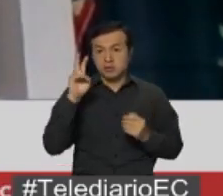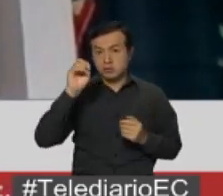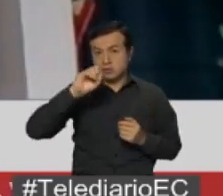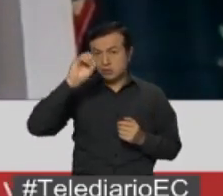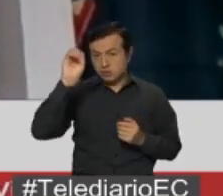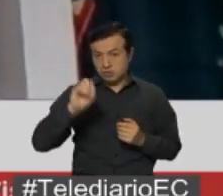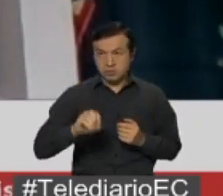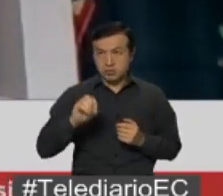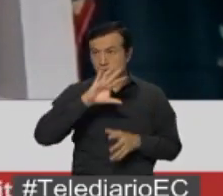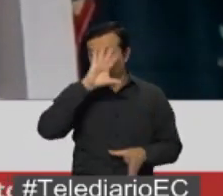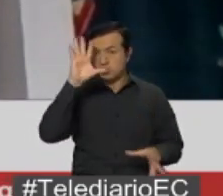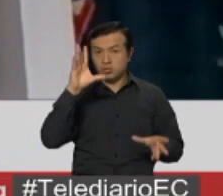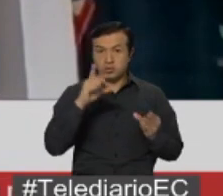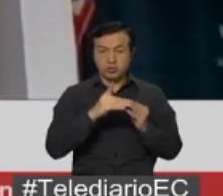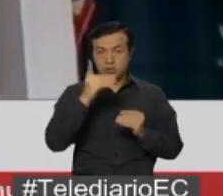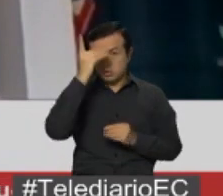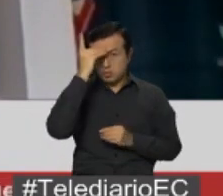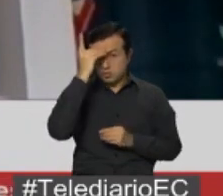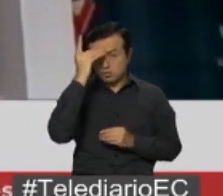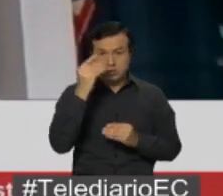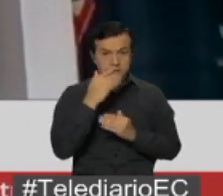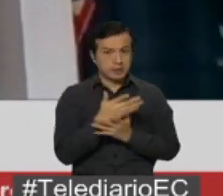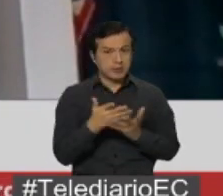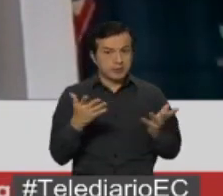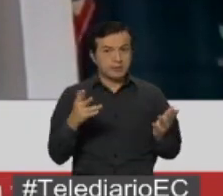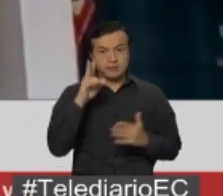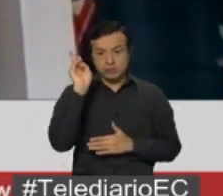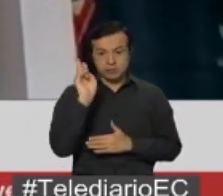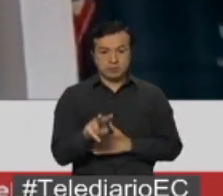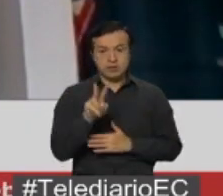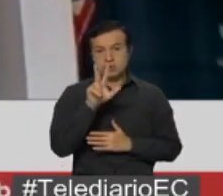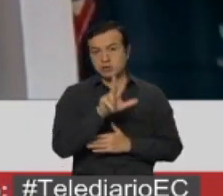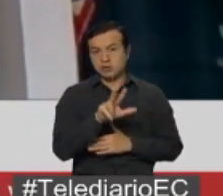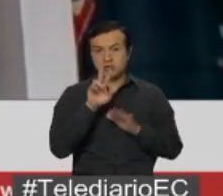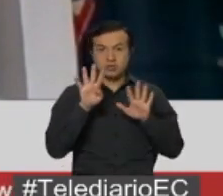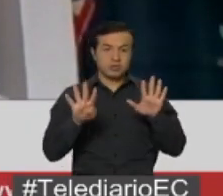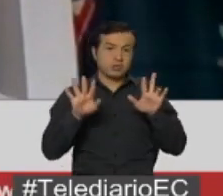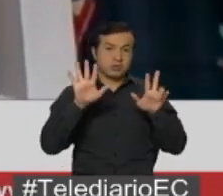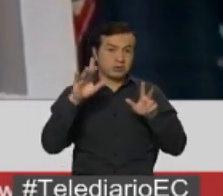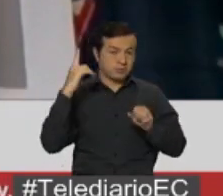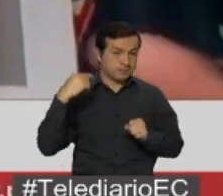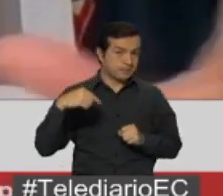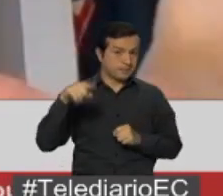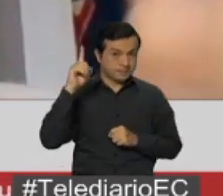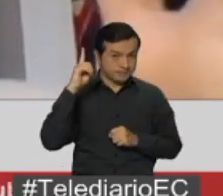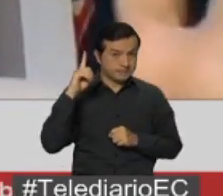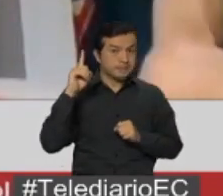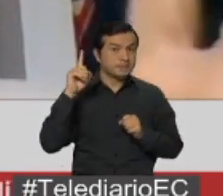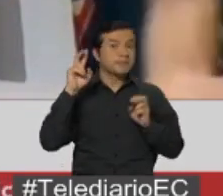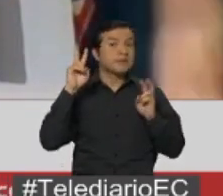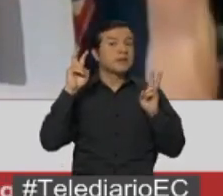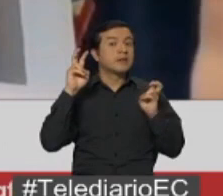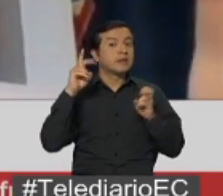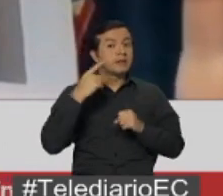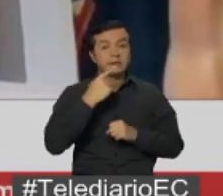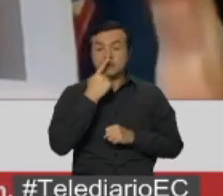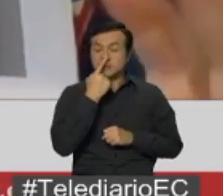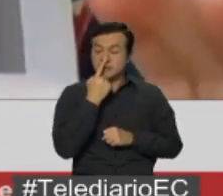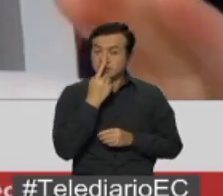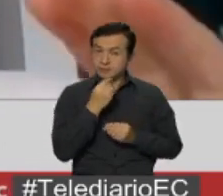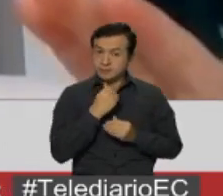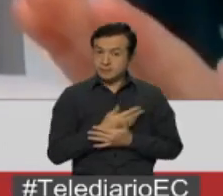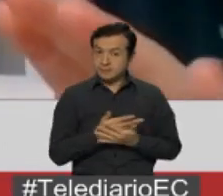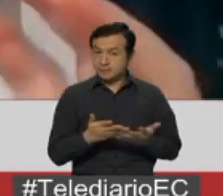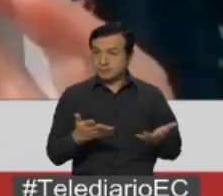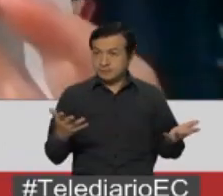por ciento de la cartera de crédito del sector dos mil 398 millones ahora hay un tema y que es muy interesante